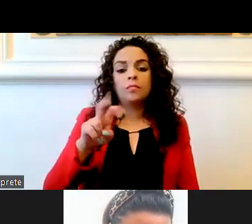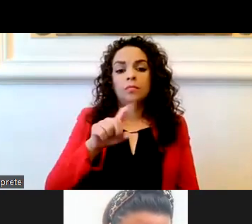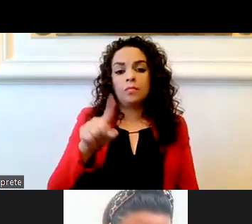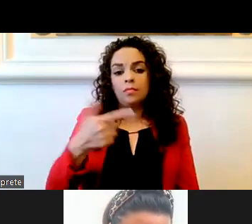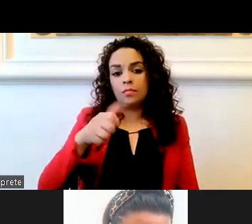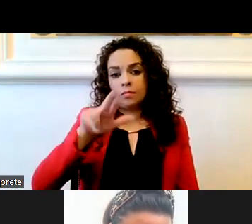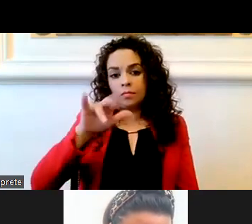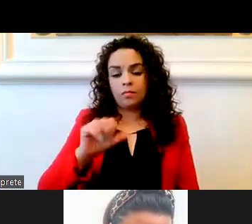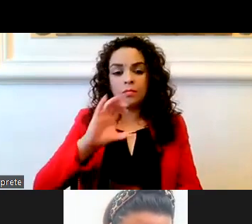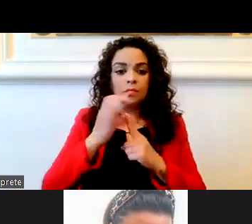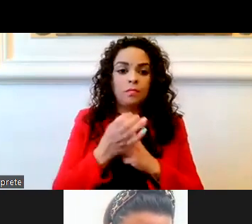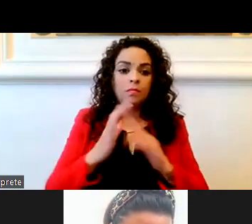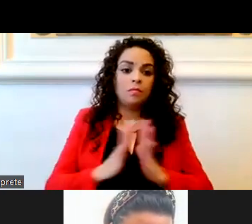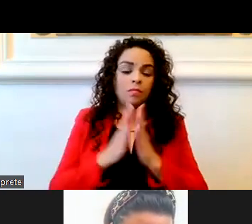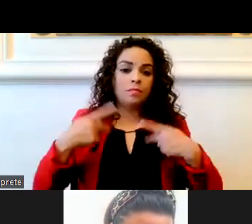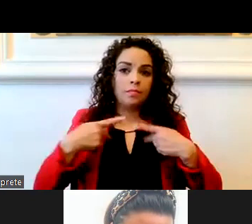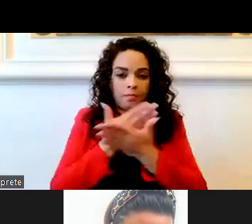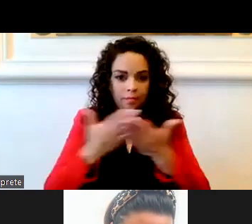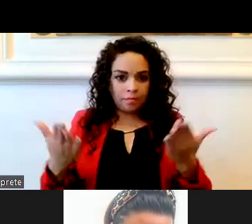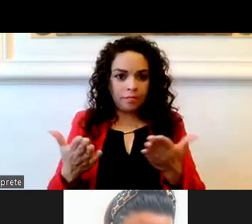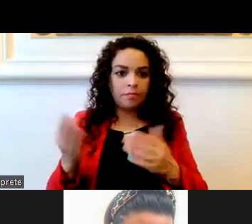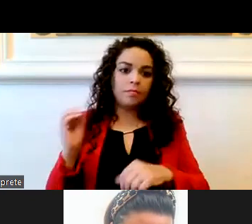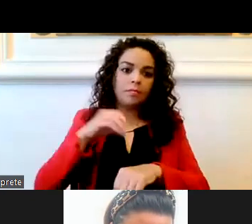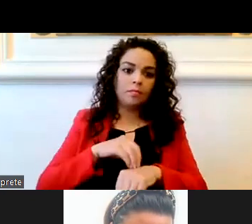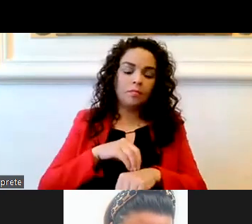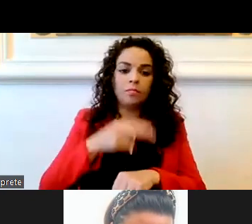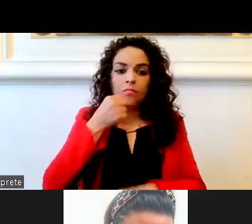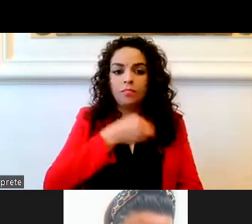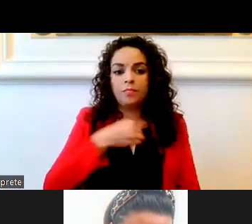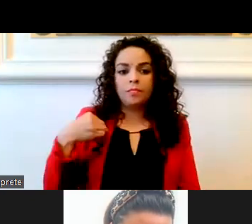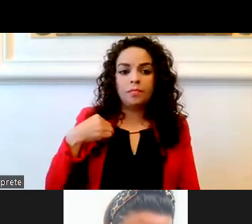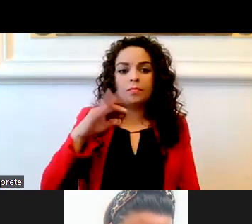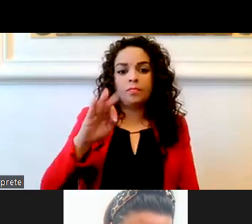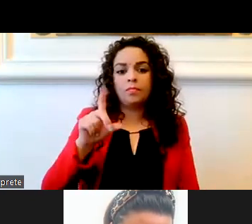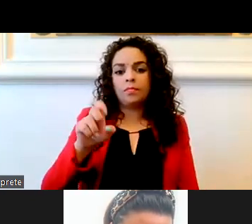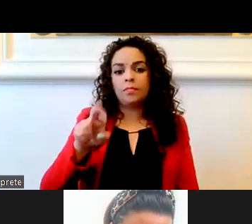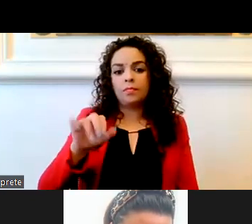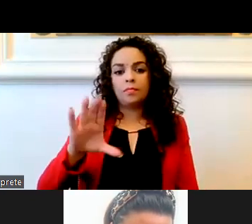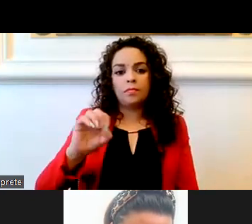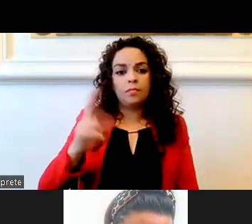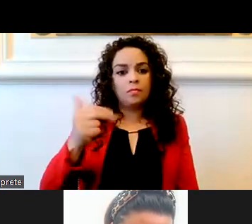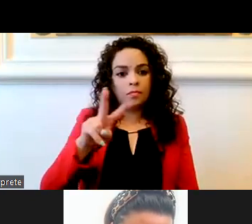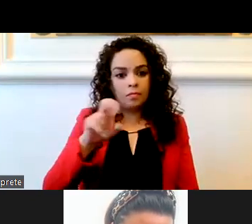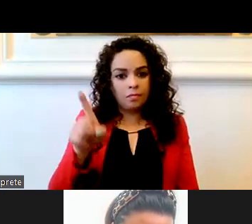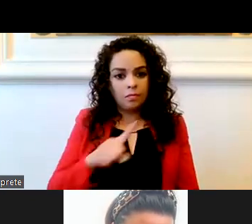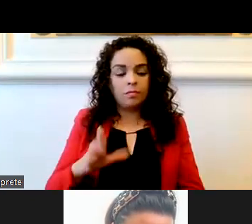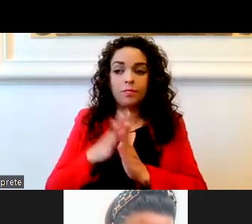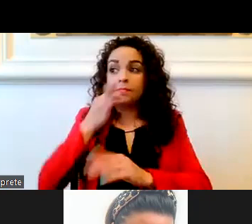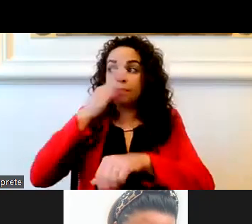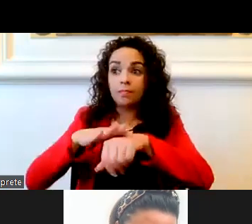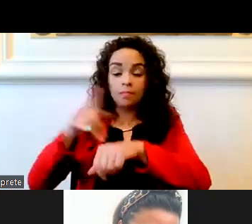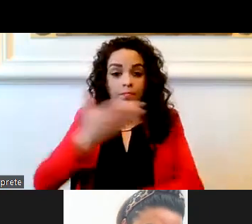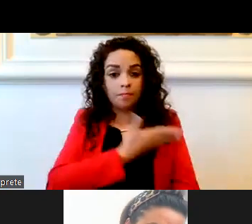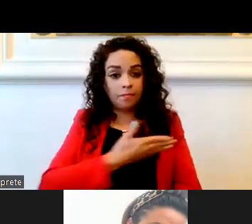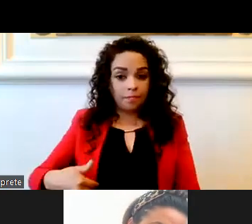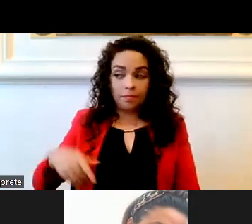integra el diputado Federico Chávez Semereno. Segundo, comuníquese el presente acuerdo al presidente para que por su conducto se someta a consideración